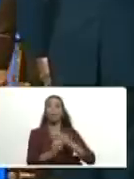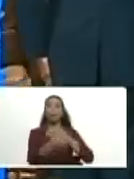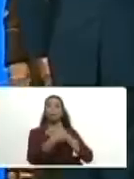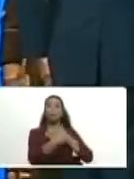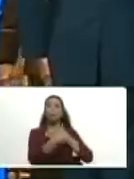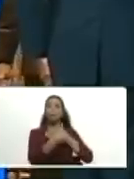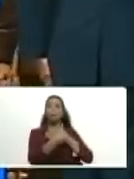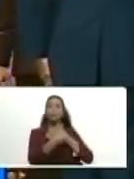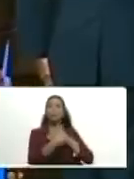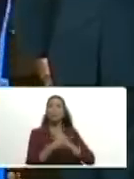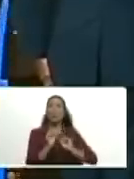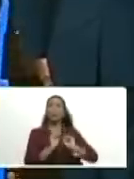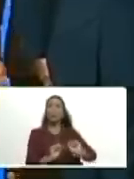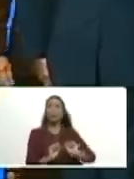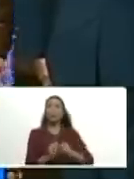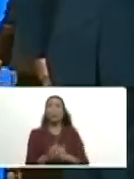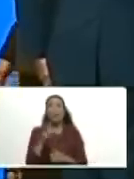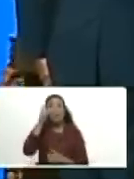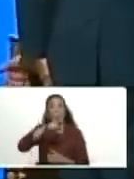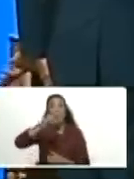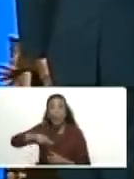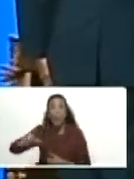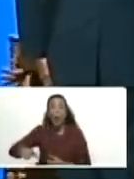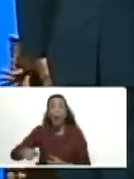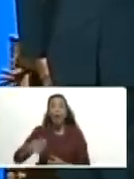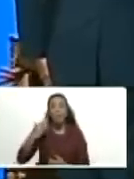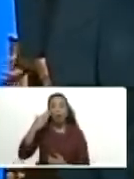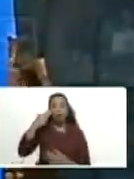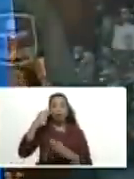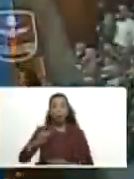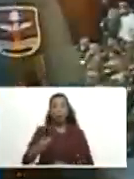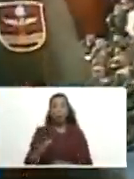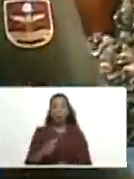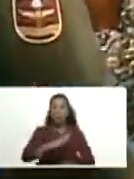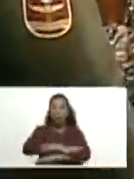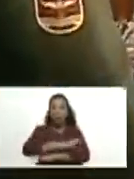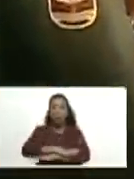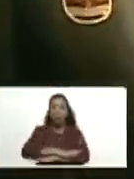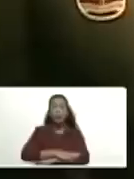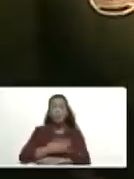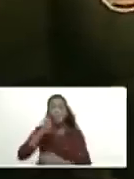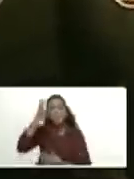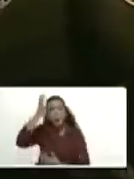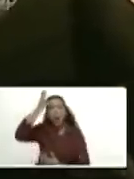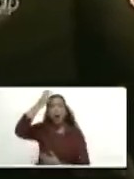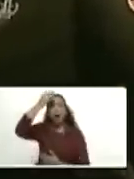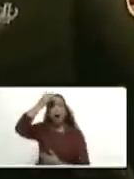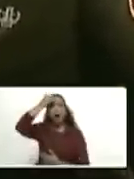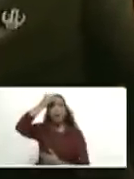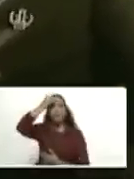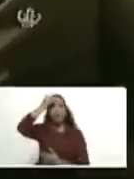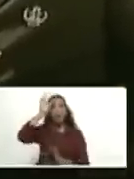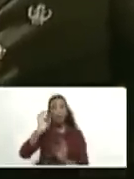oligárquica, la doctrina del pueblo en armas, sólida doctrina para alimentar el conocimiento, para llenar